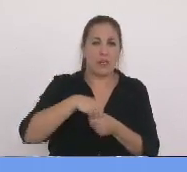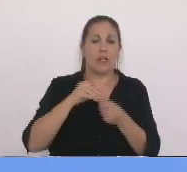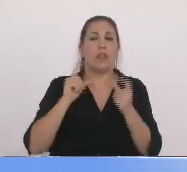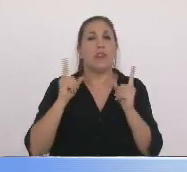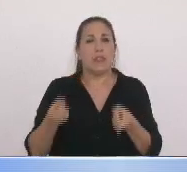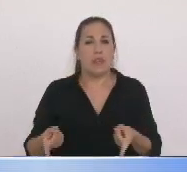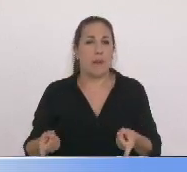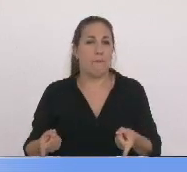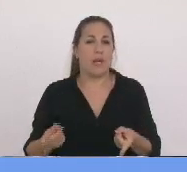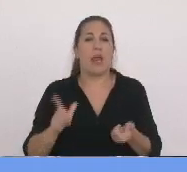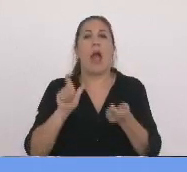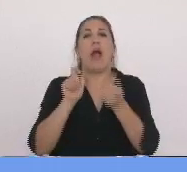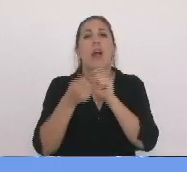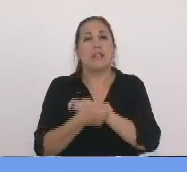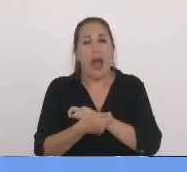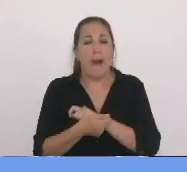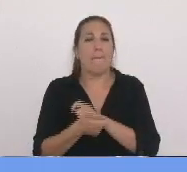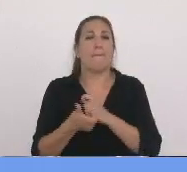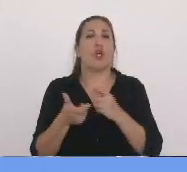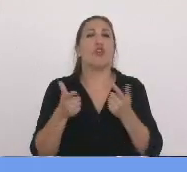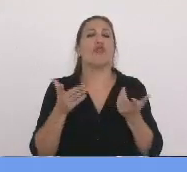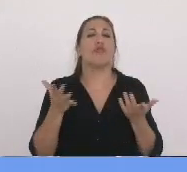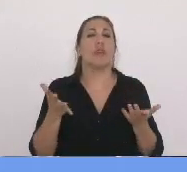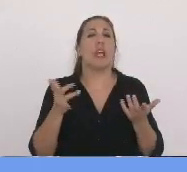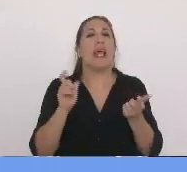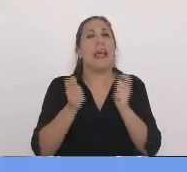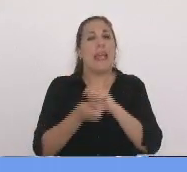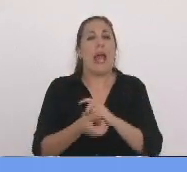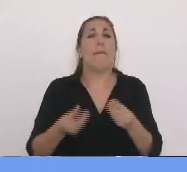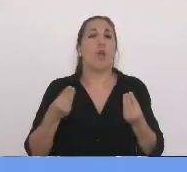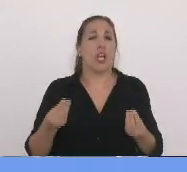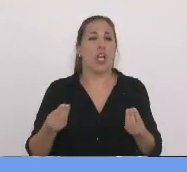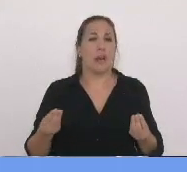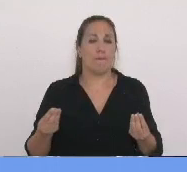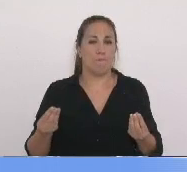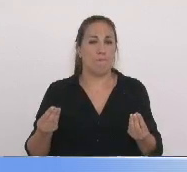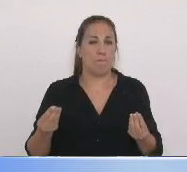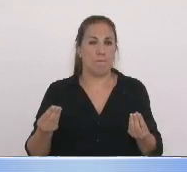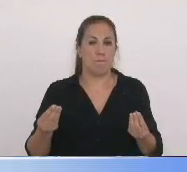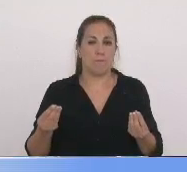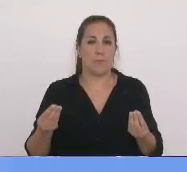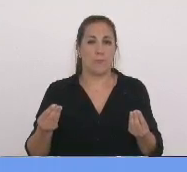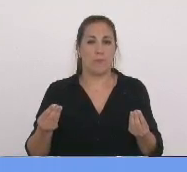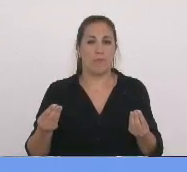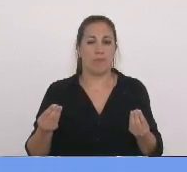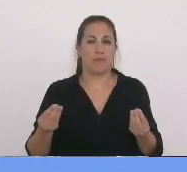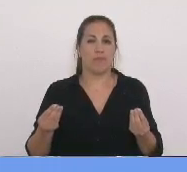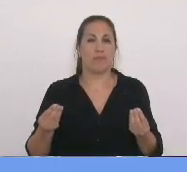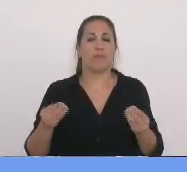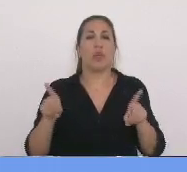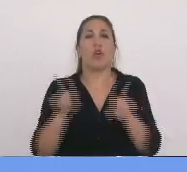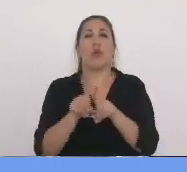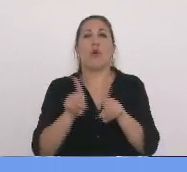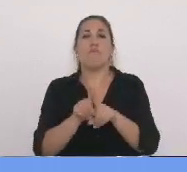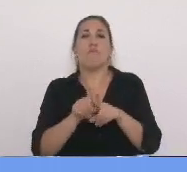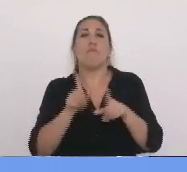cambios que garanticen que no se profundice o que